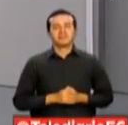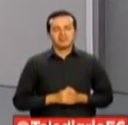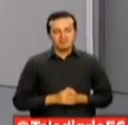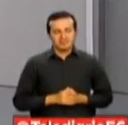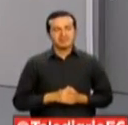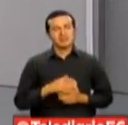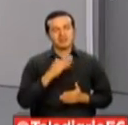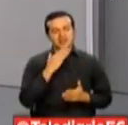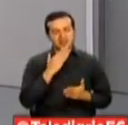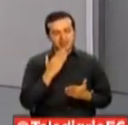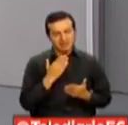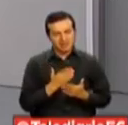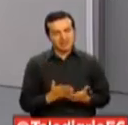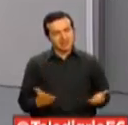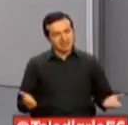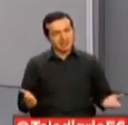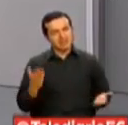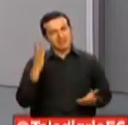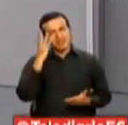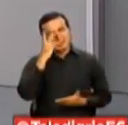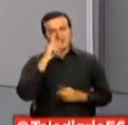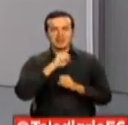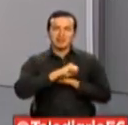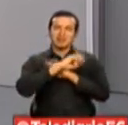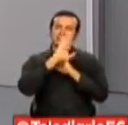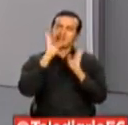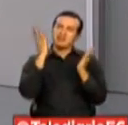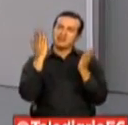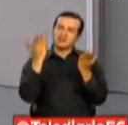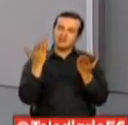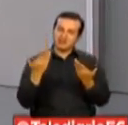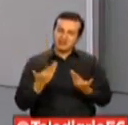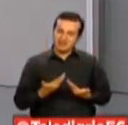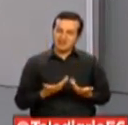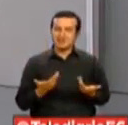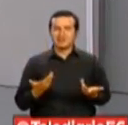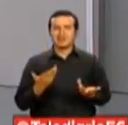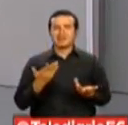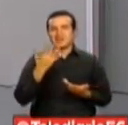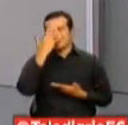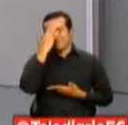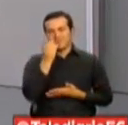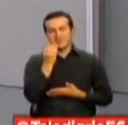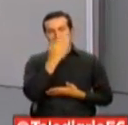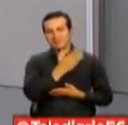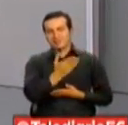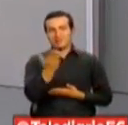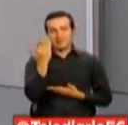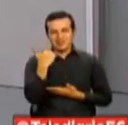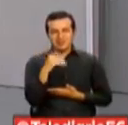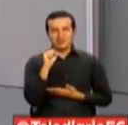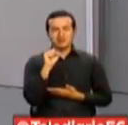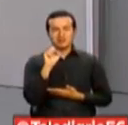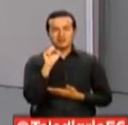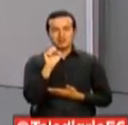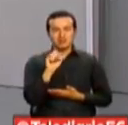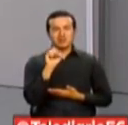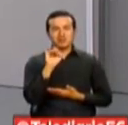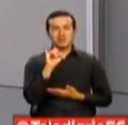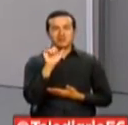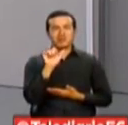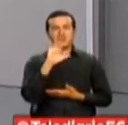Muchas gracias, Dianita. Qué lindo empezar la mañana con tremendo piropo, ¿eh? Que tenga un lindo día usted también, también Sofi, y por